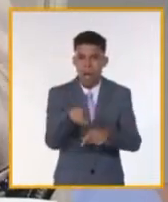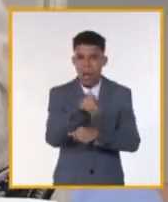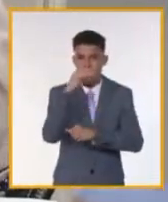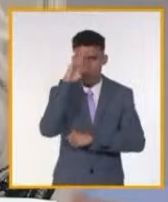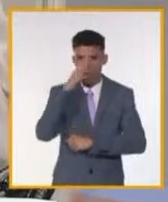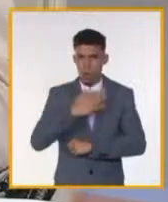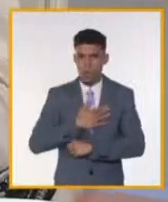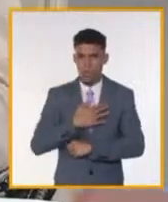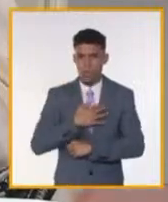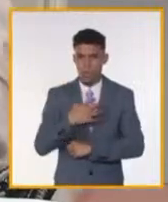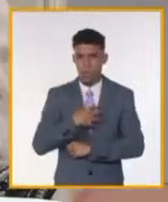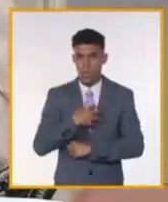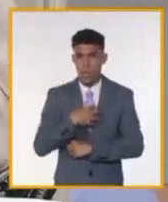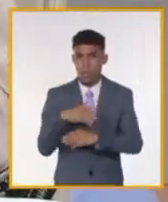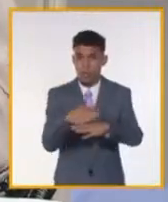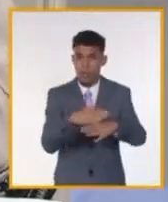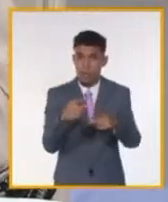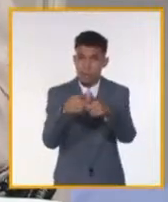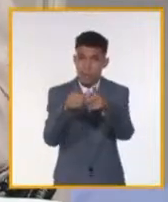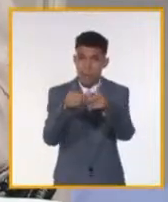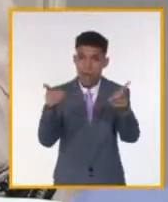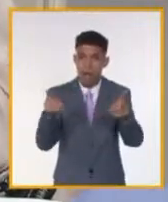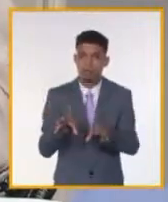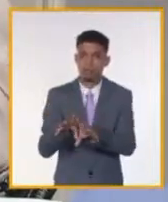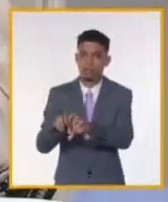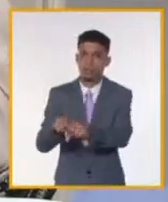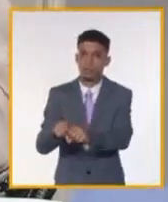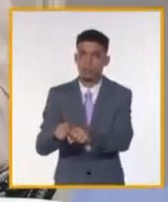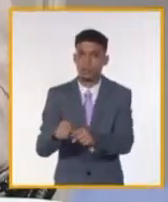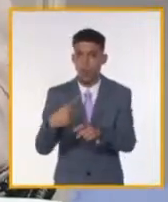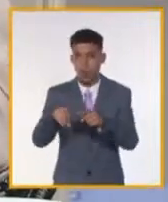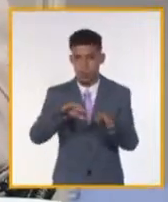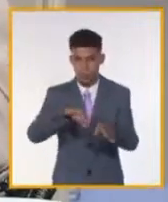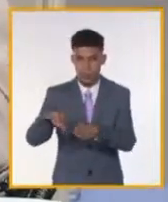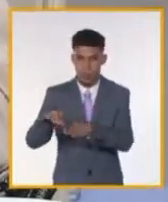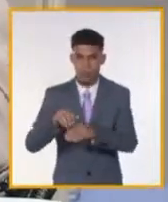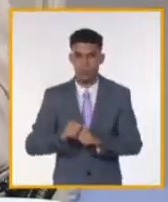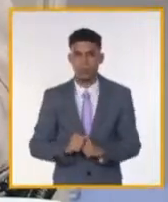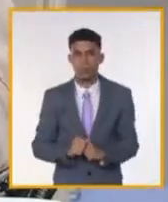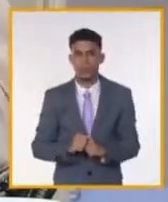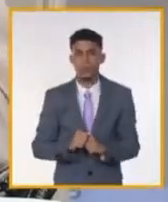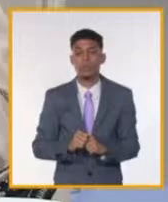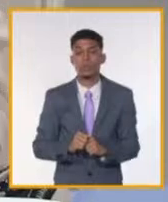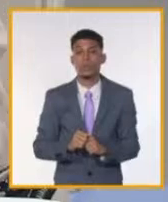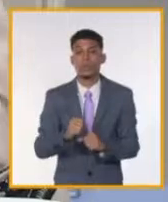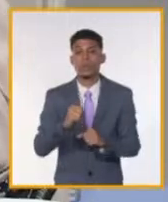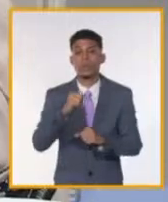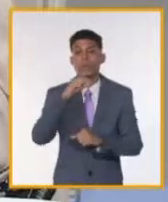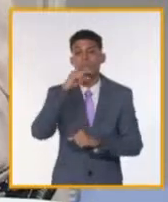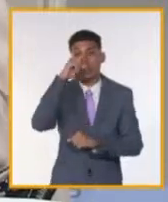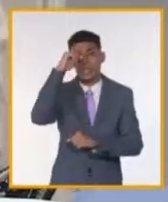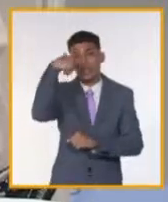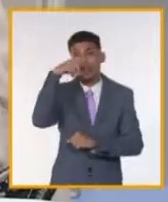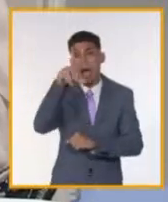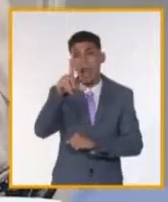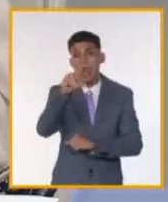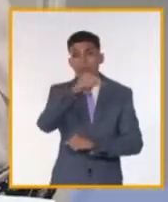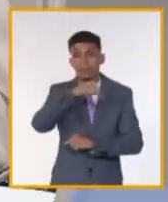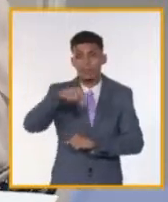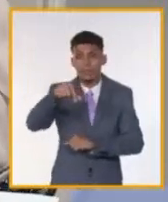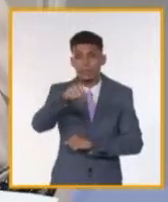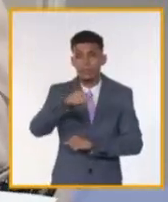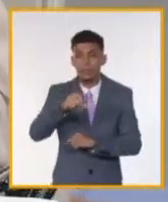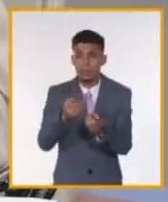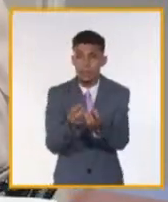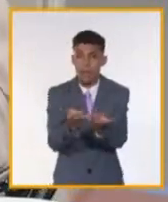una prioridad. La otra que usted mencionaba, que era la sal, con mucho énfasis en la sal que va para la alimentación humana. La sal tiene